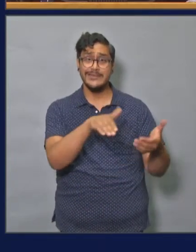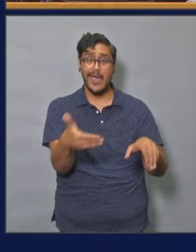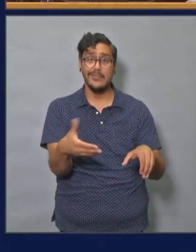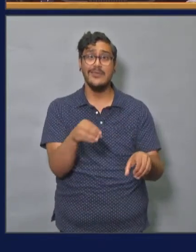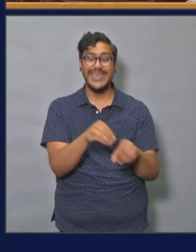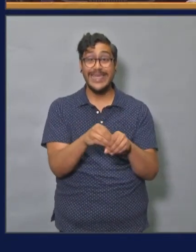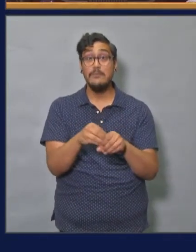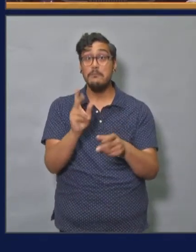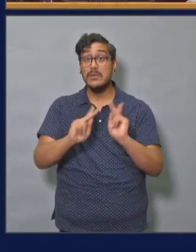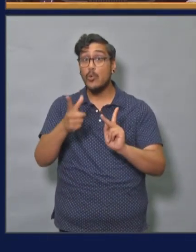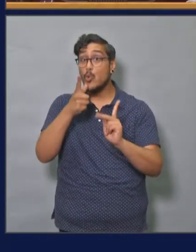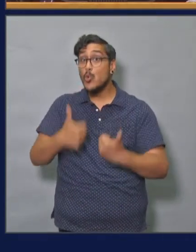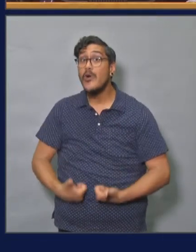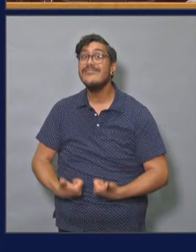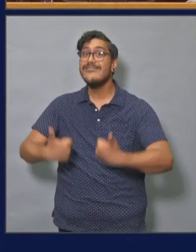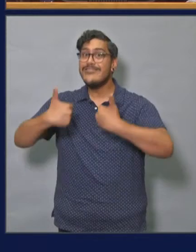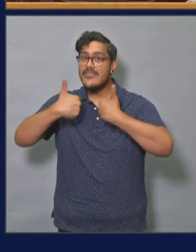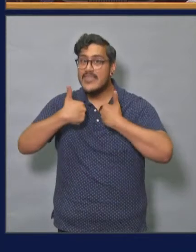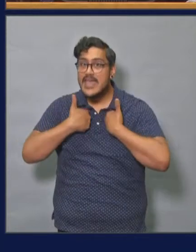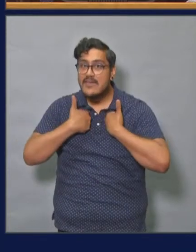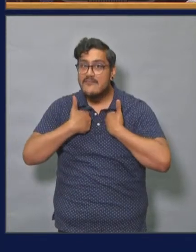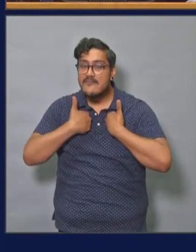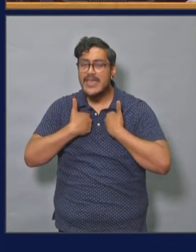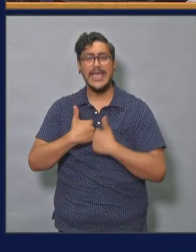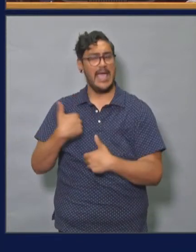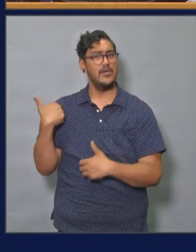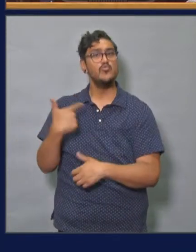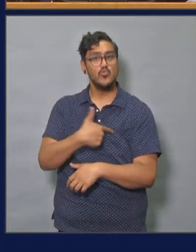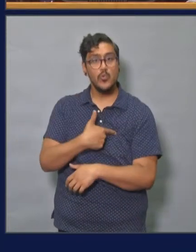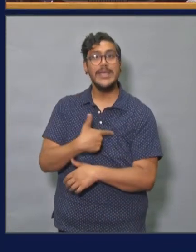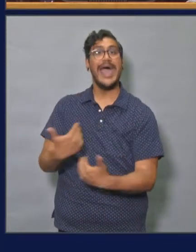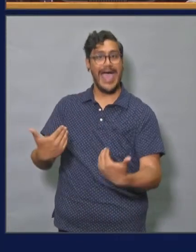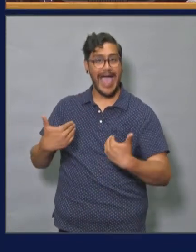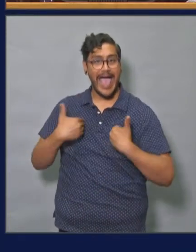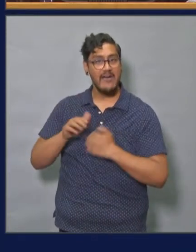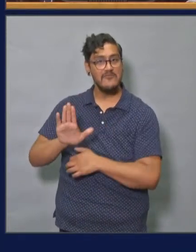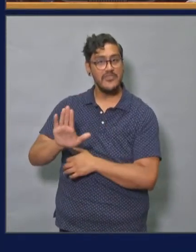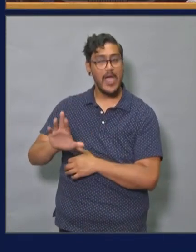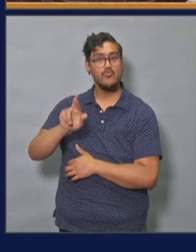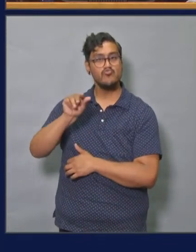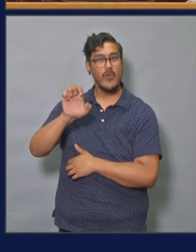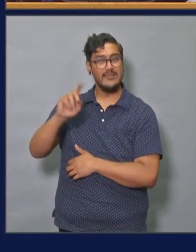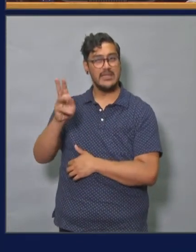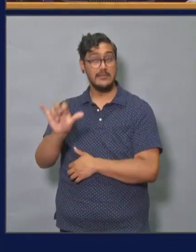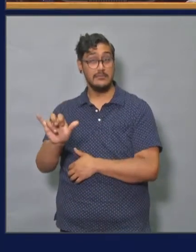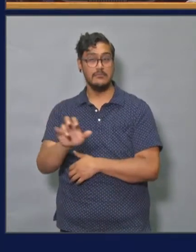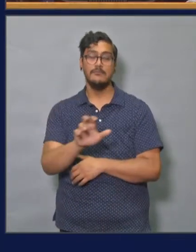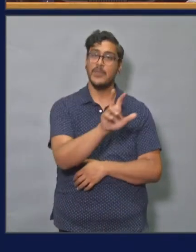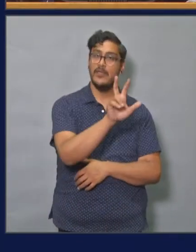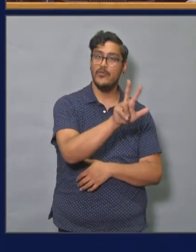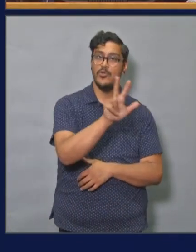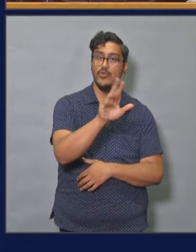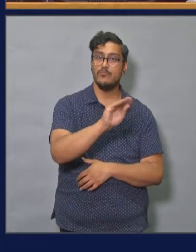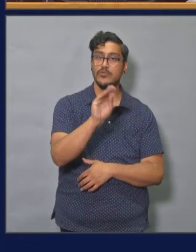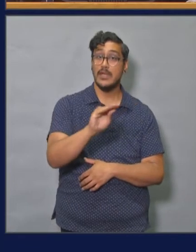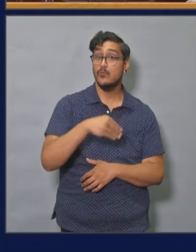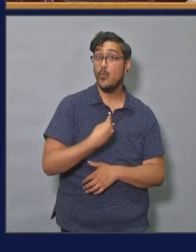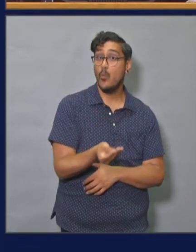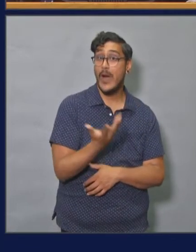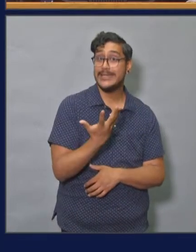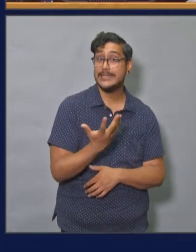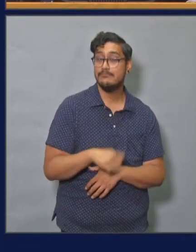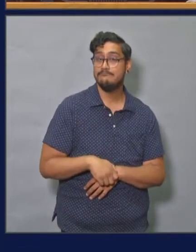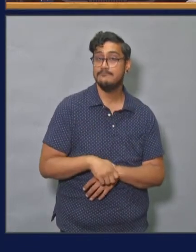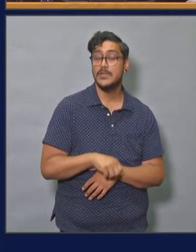los residentes para los cuales tenemos datos de raza y etnicidad, el 33% eran blancos,